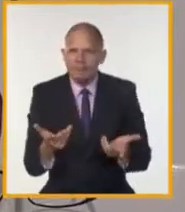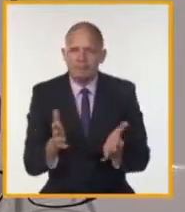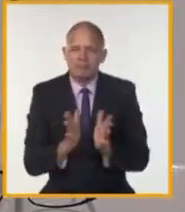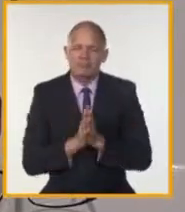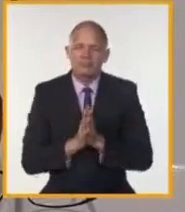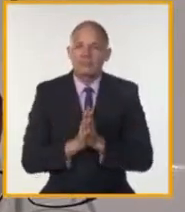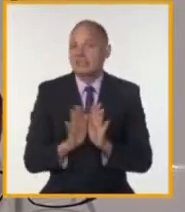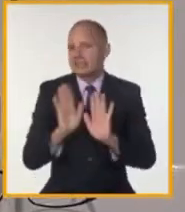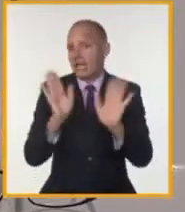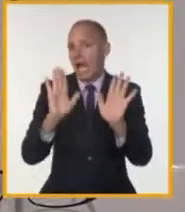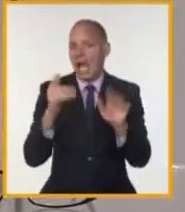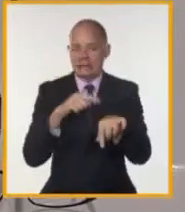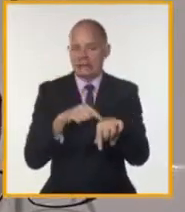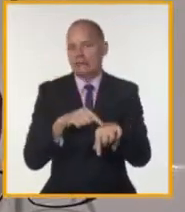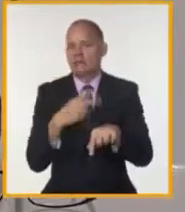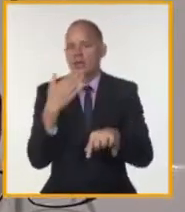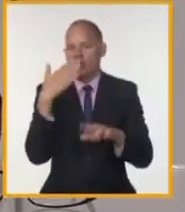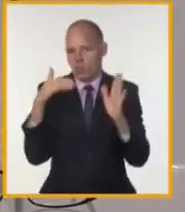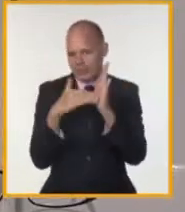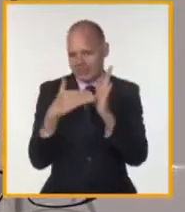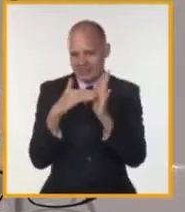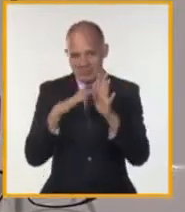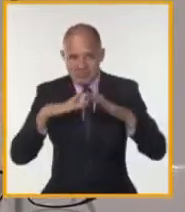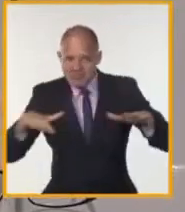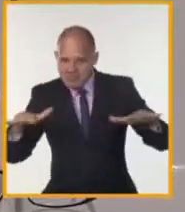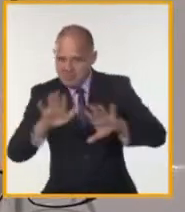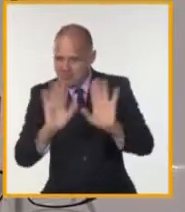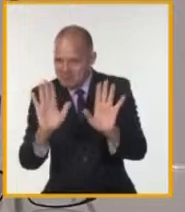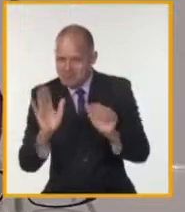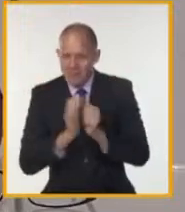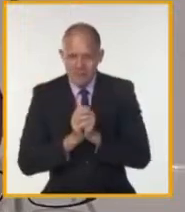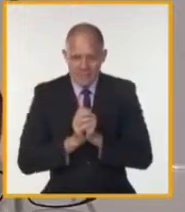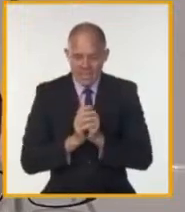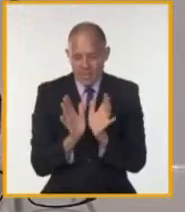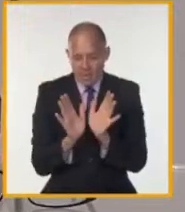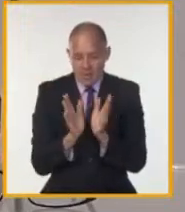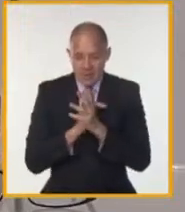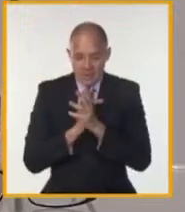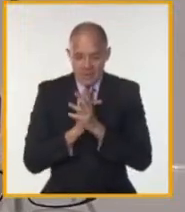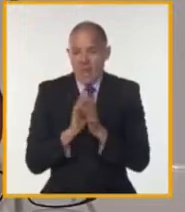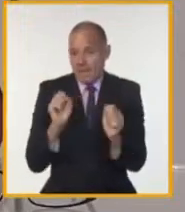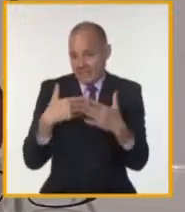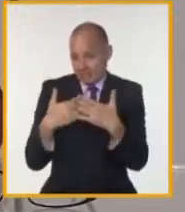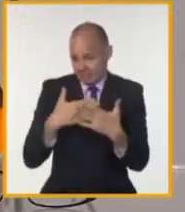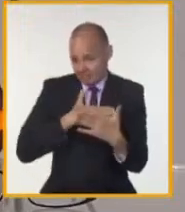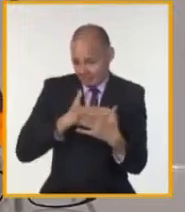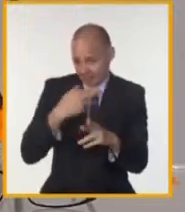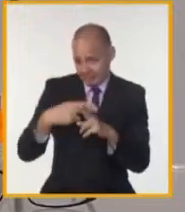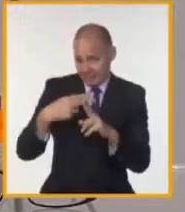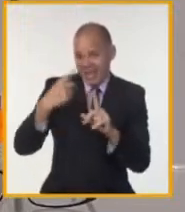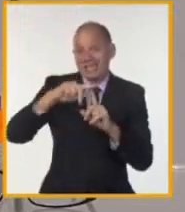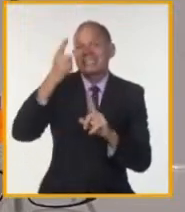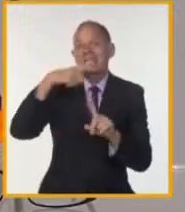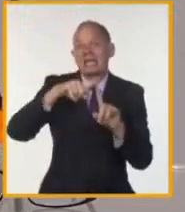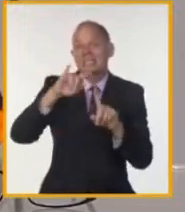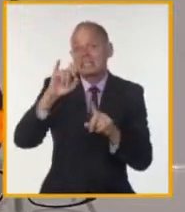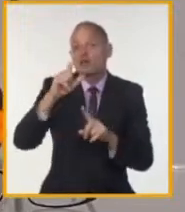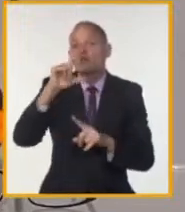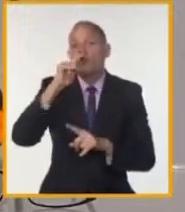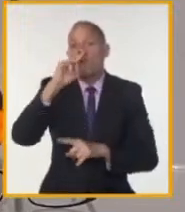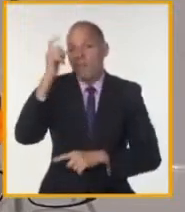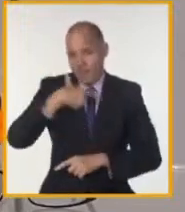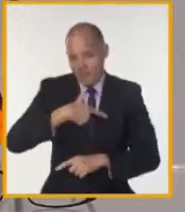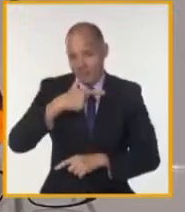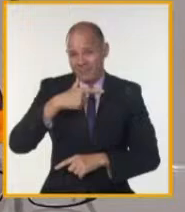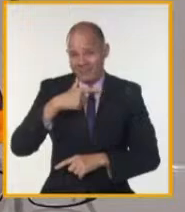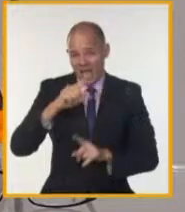los presentes en la mesa redonda de la Tele 20 y Radio 20. Bueno, Taxis Cuba fue creada en el año 2014. Año 2014 para el servicio